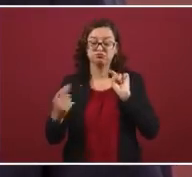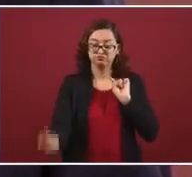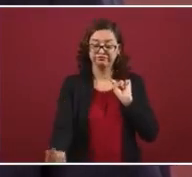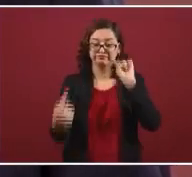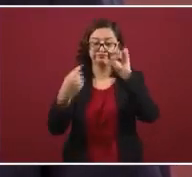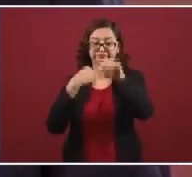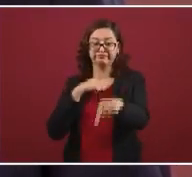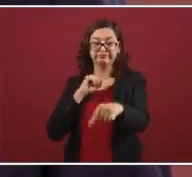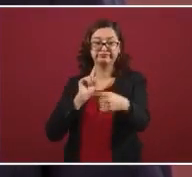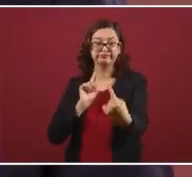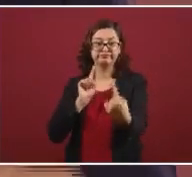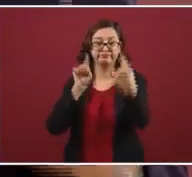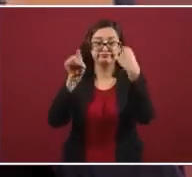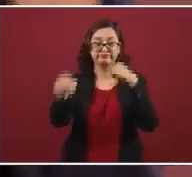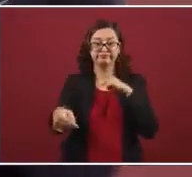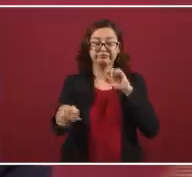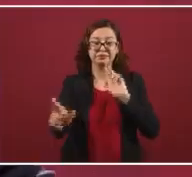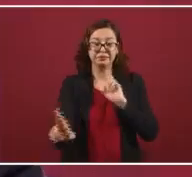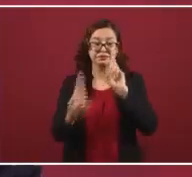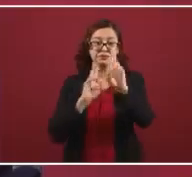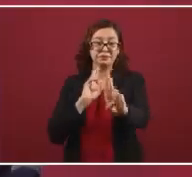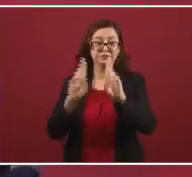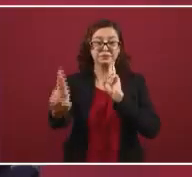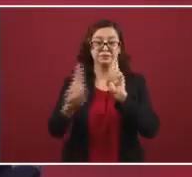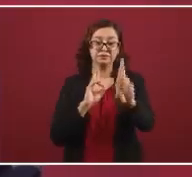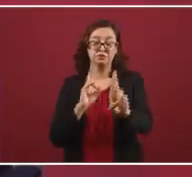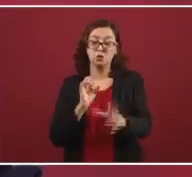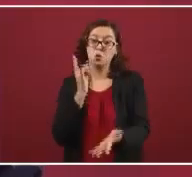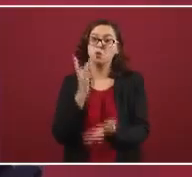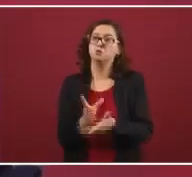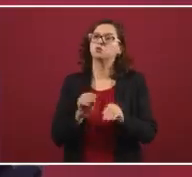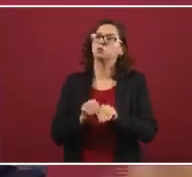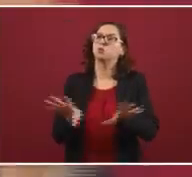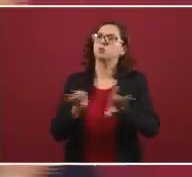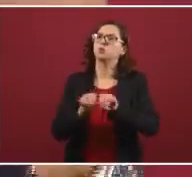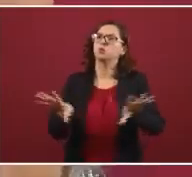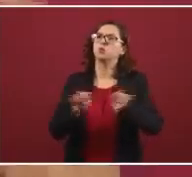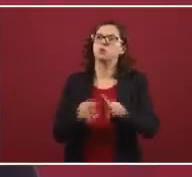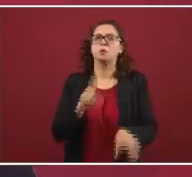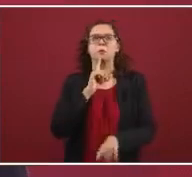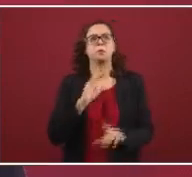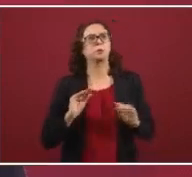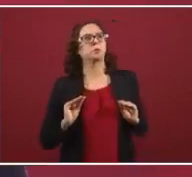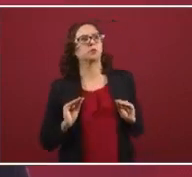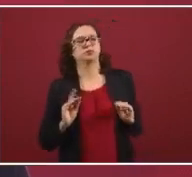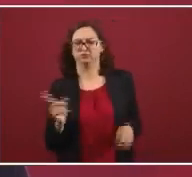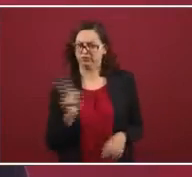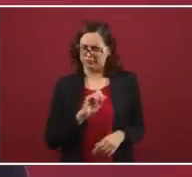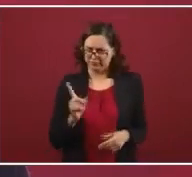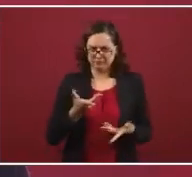vuelta, no solo en un solo sentido, que antes también